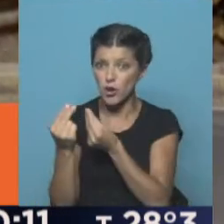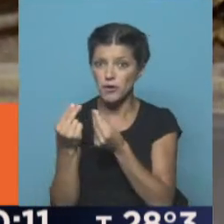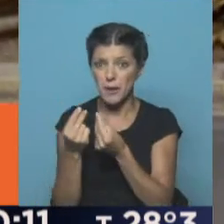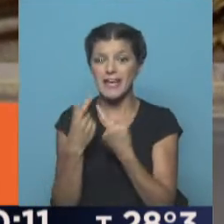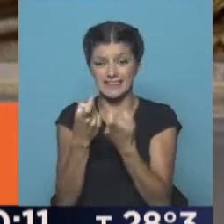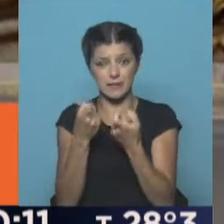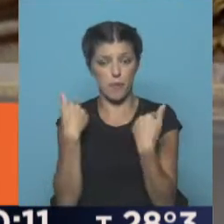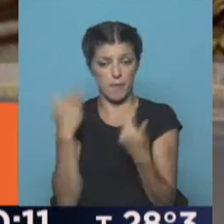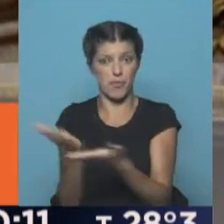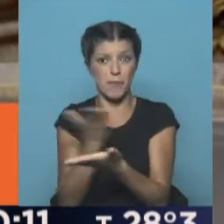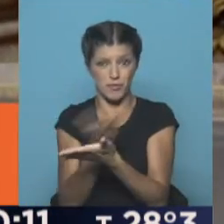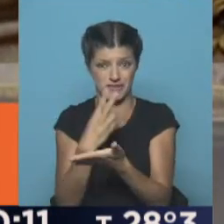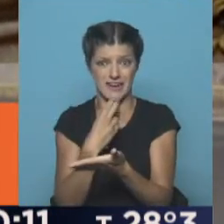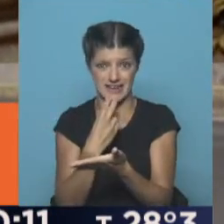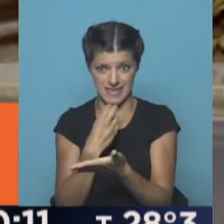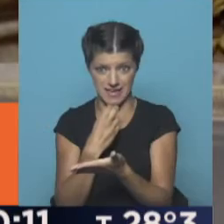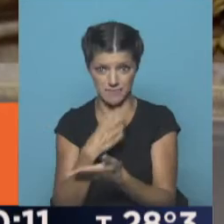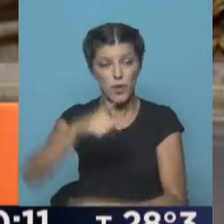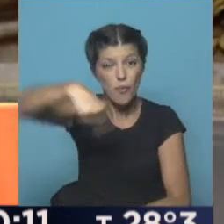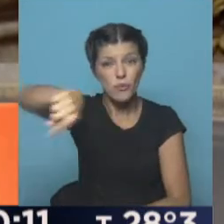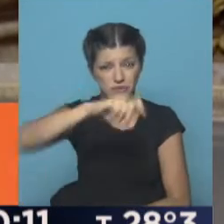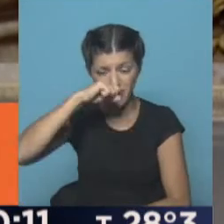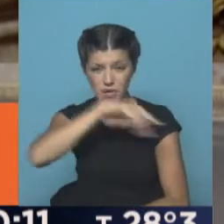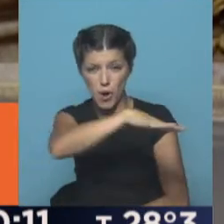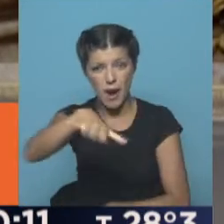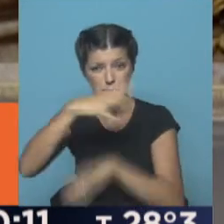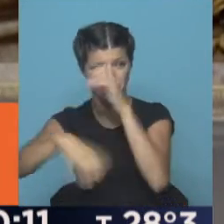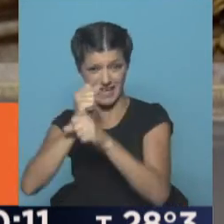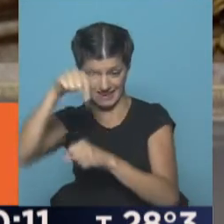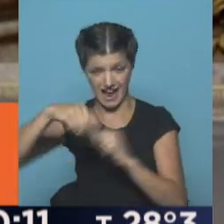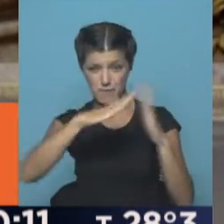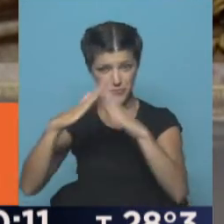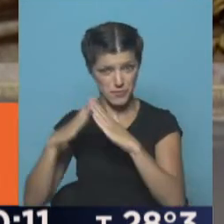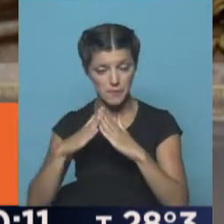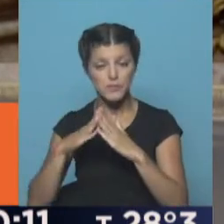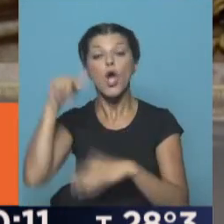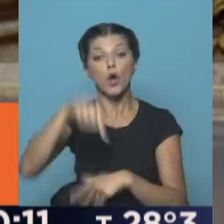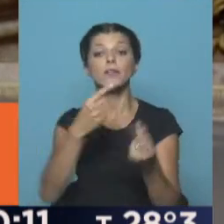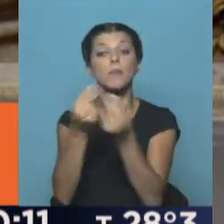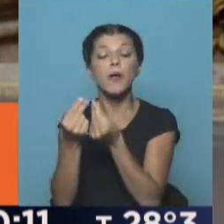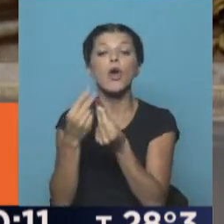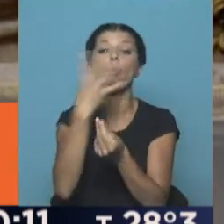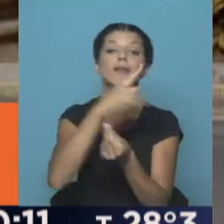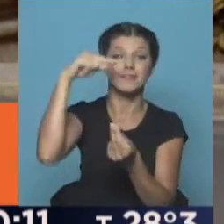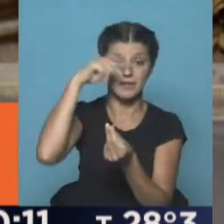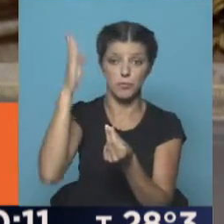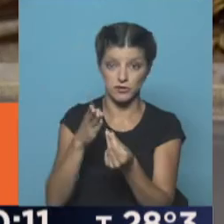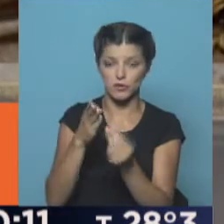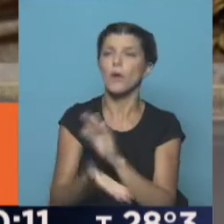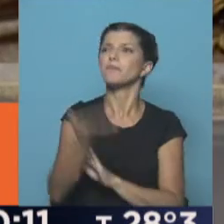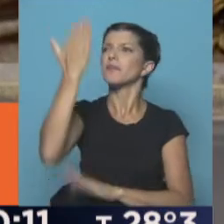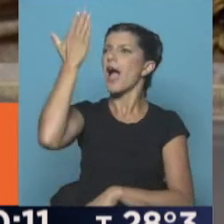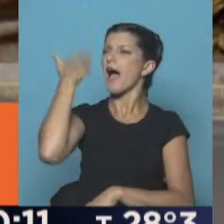esto que hacen ustedes desde los campos hasta llegar a la ciudad bueno con estas tarifas llegamos al 47 arrancamos que